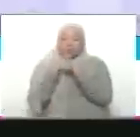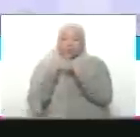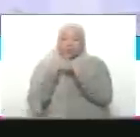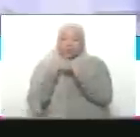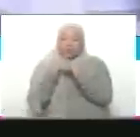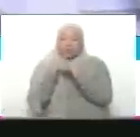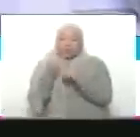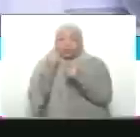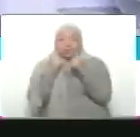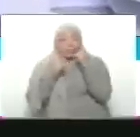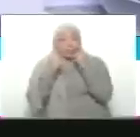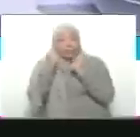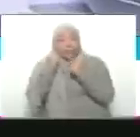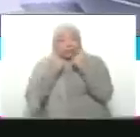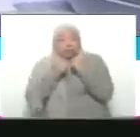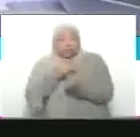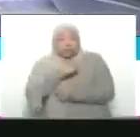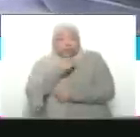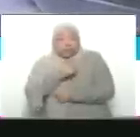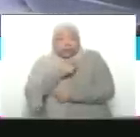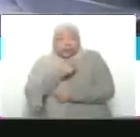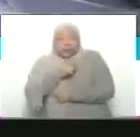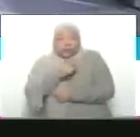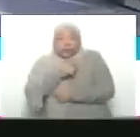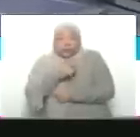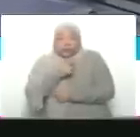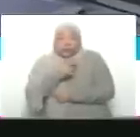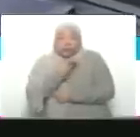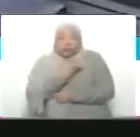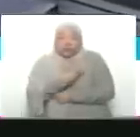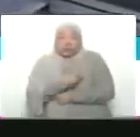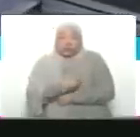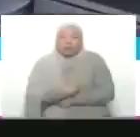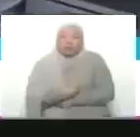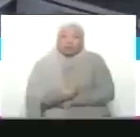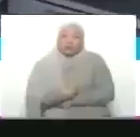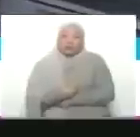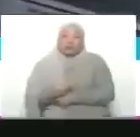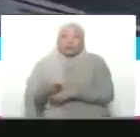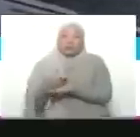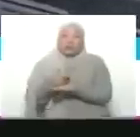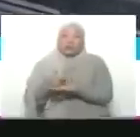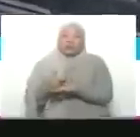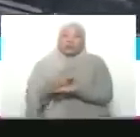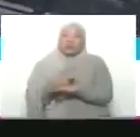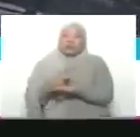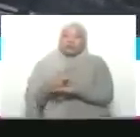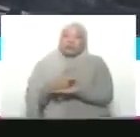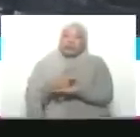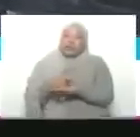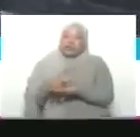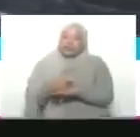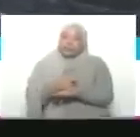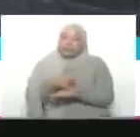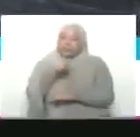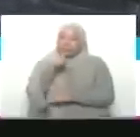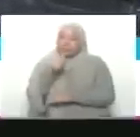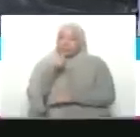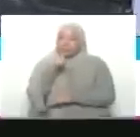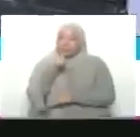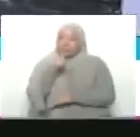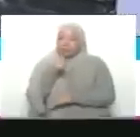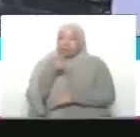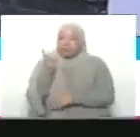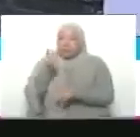vivienda muy hermosa adelante gobernadora Dios dado sientes